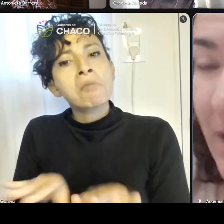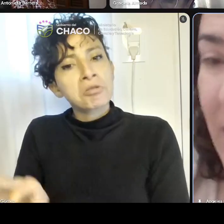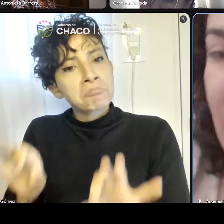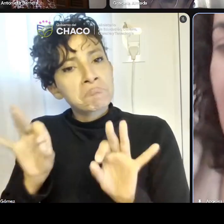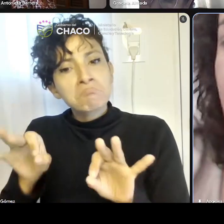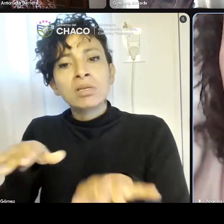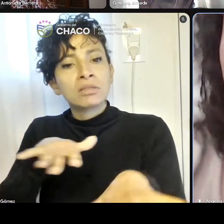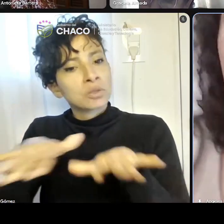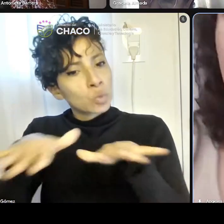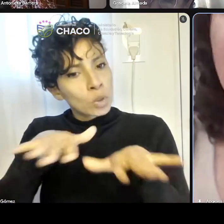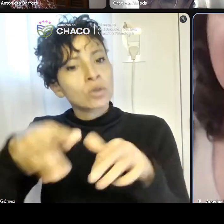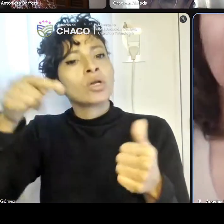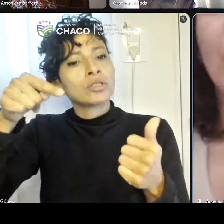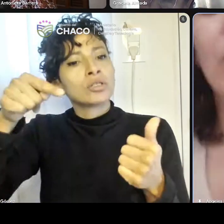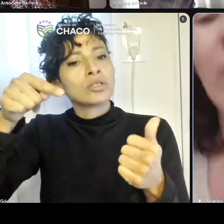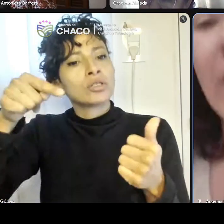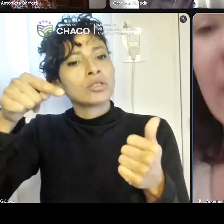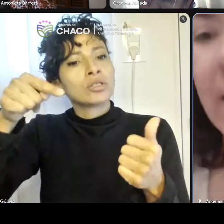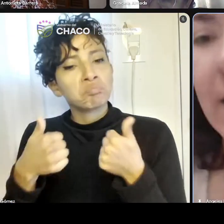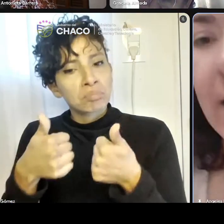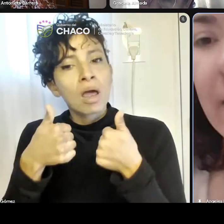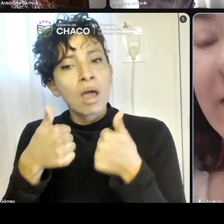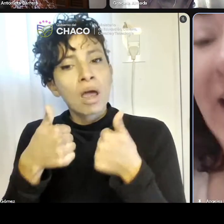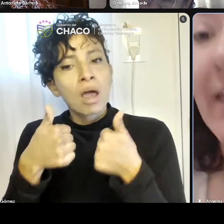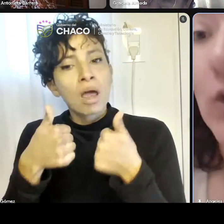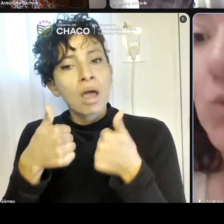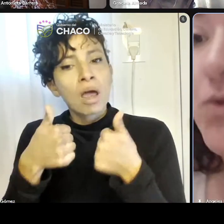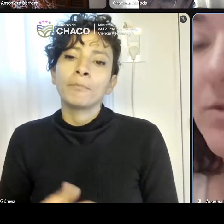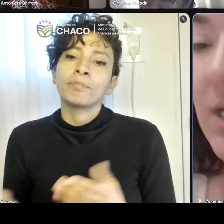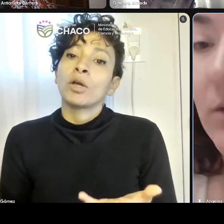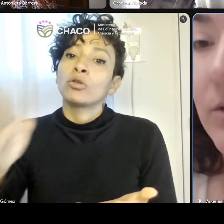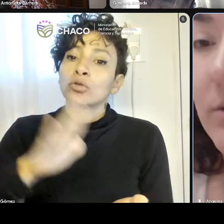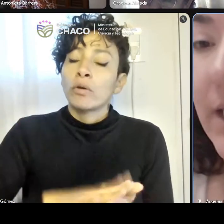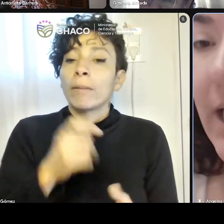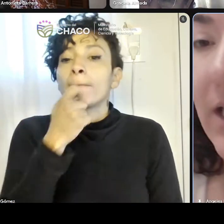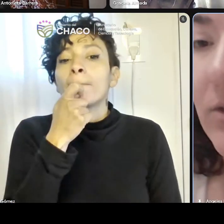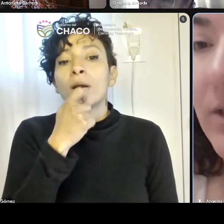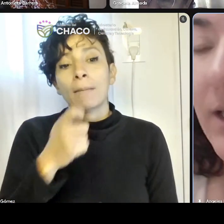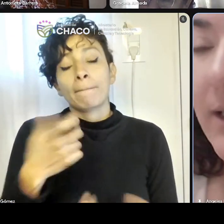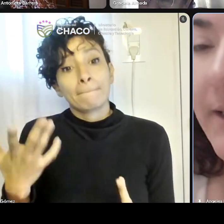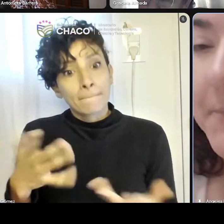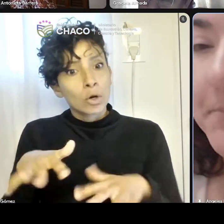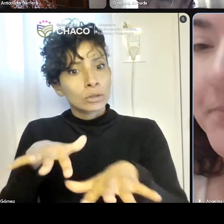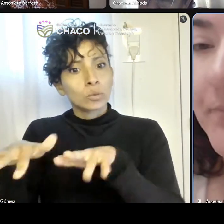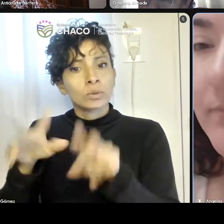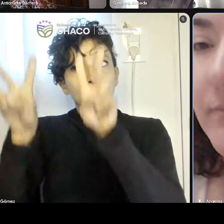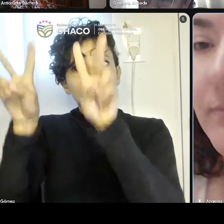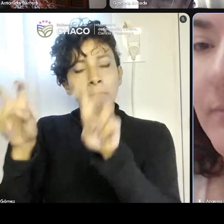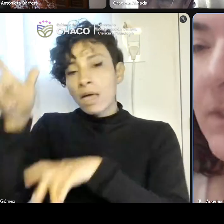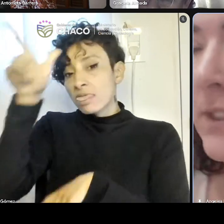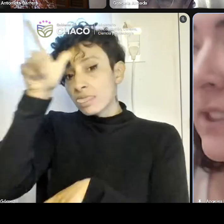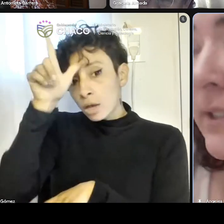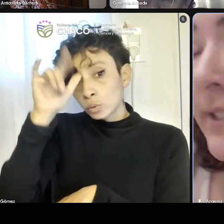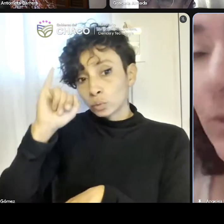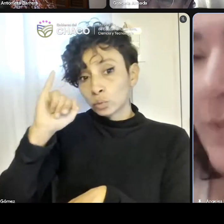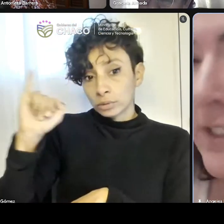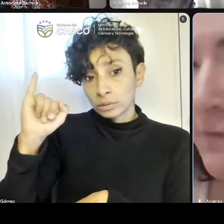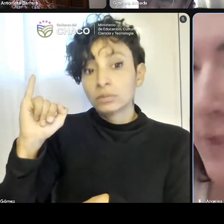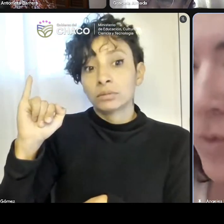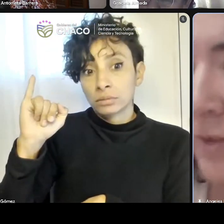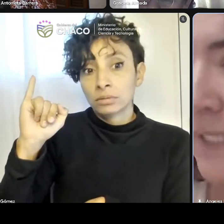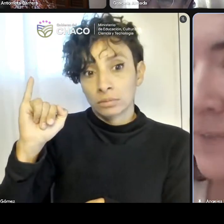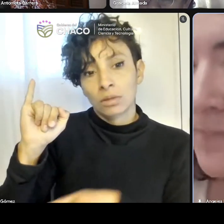situaciones. Como esto de las denuncias, ¿no? Es algo que es